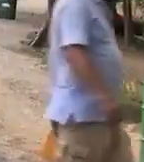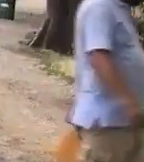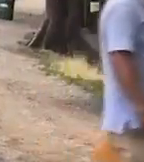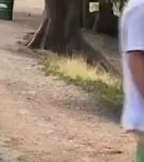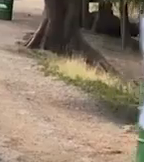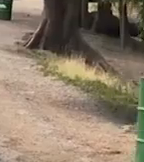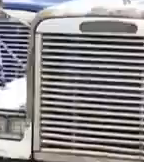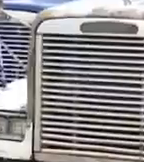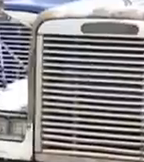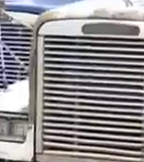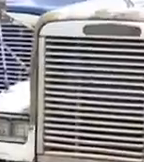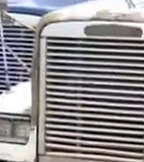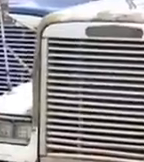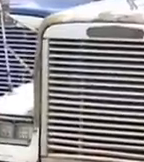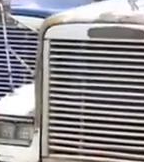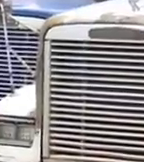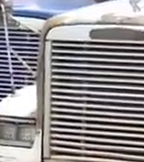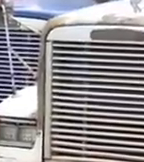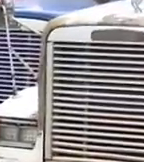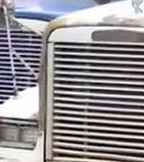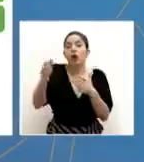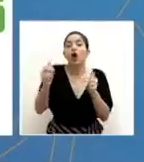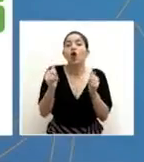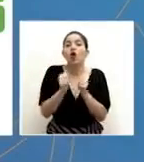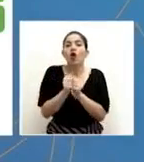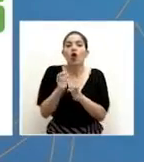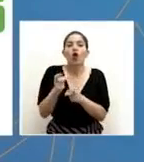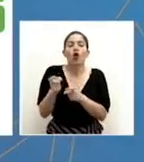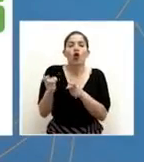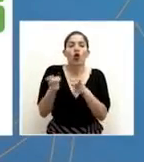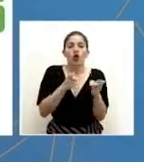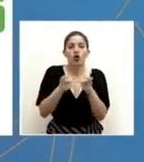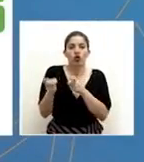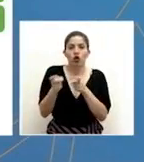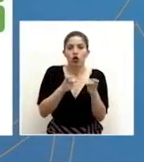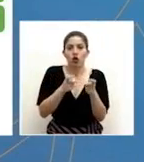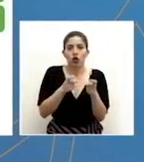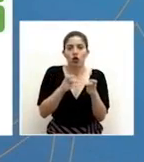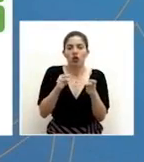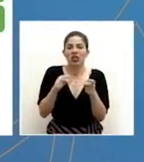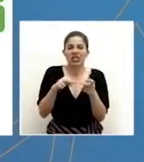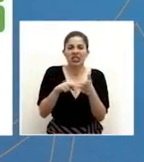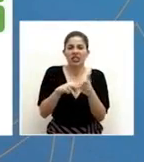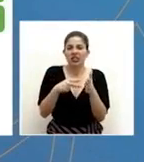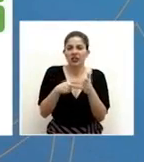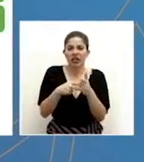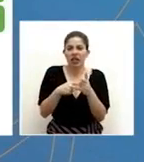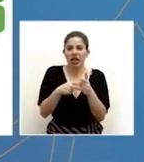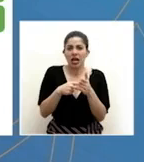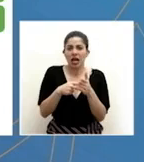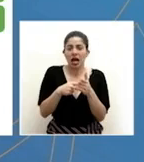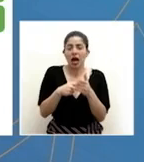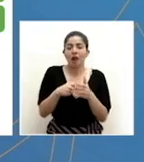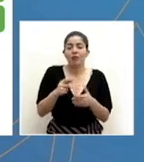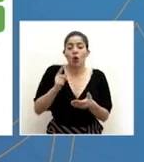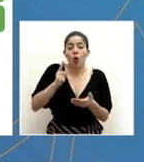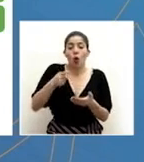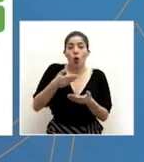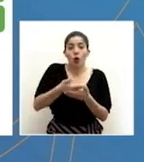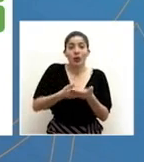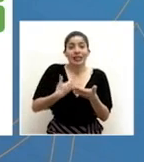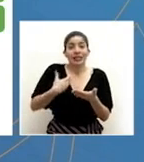diferentes estaciones en un tiempo de 72 horas. Eso se trata del acompañamiento por una